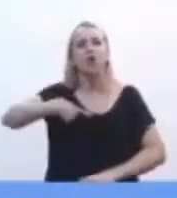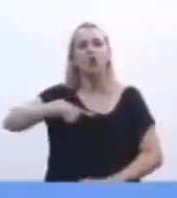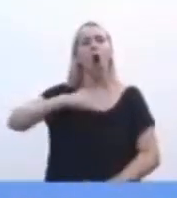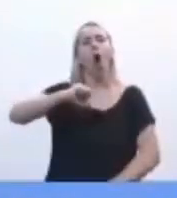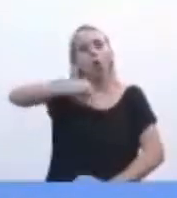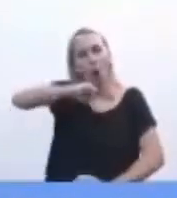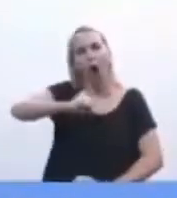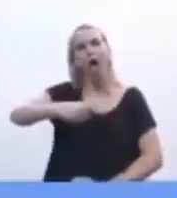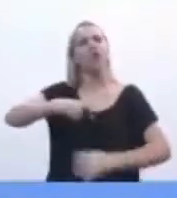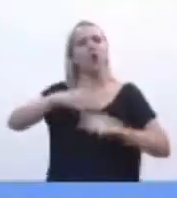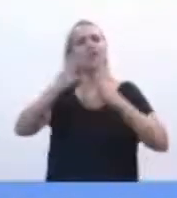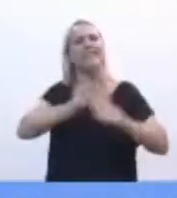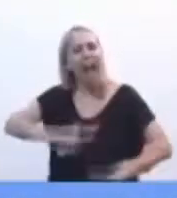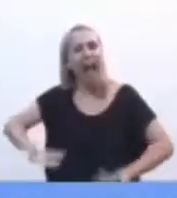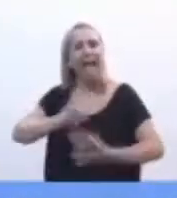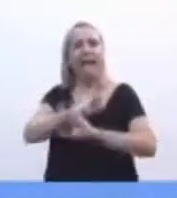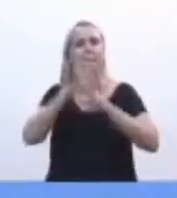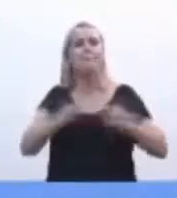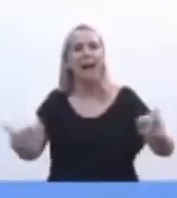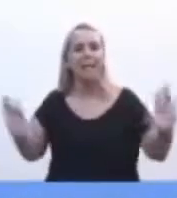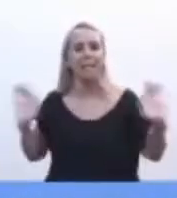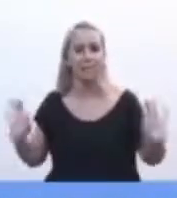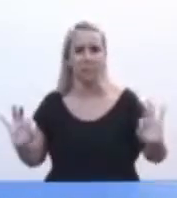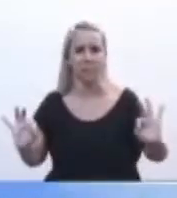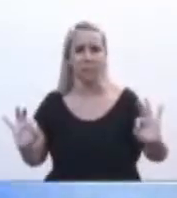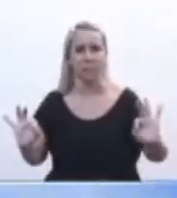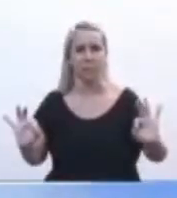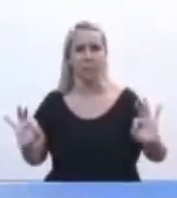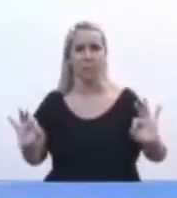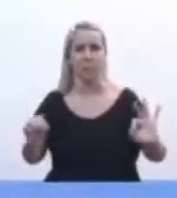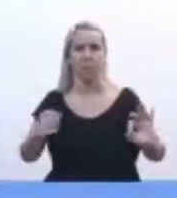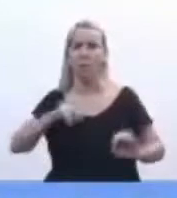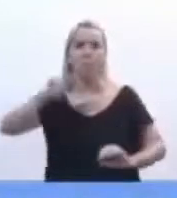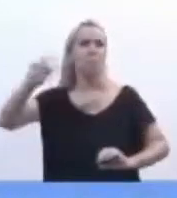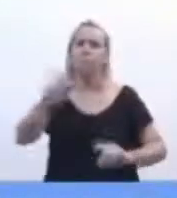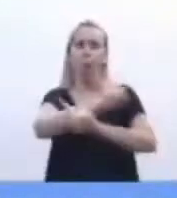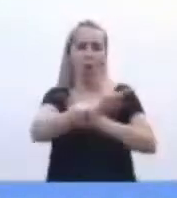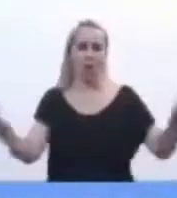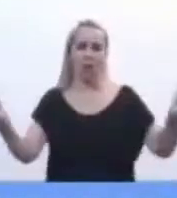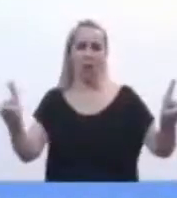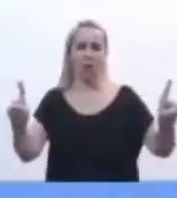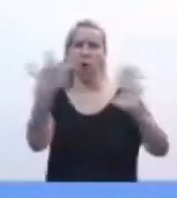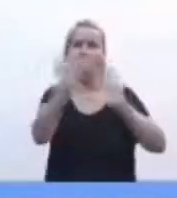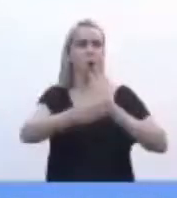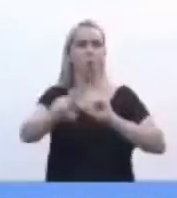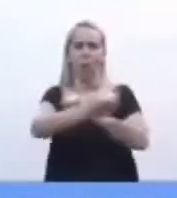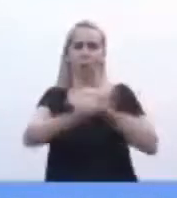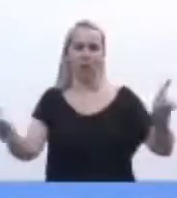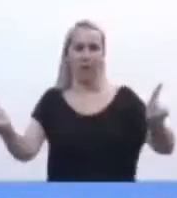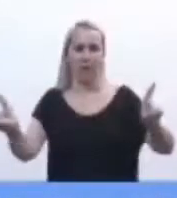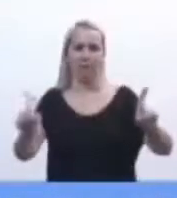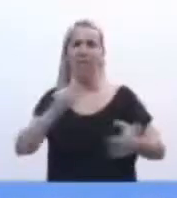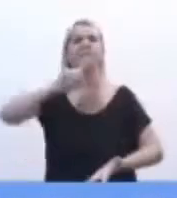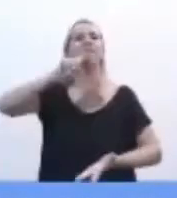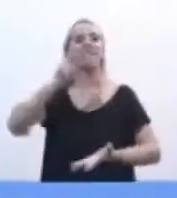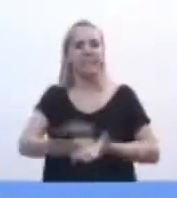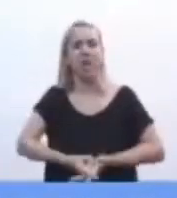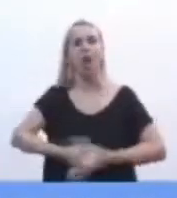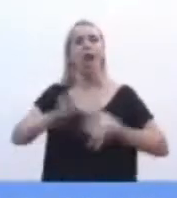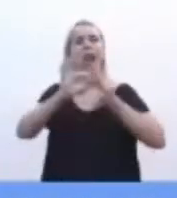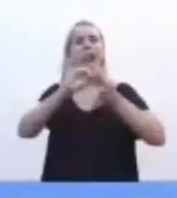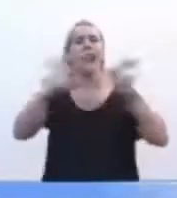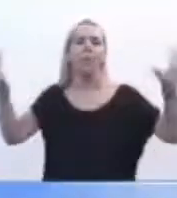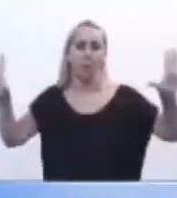cita no morir no abortar y decidir libremente